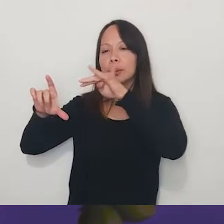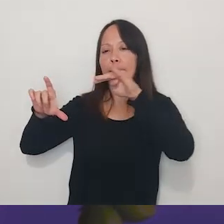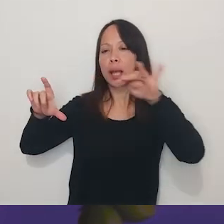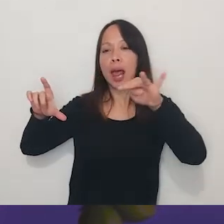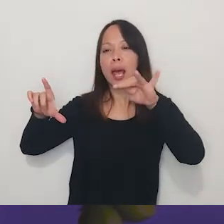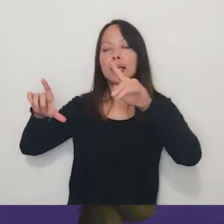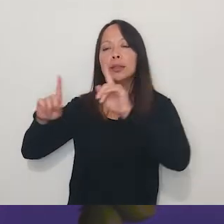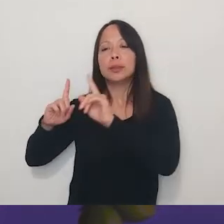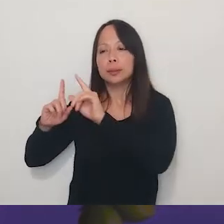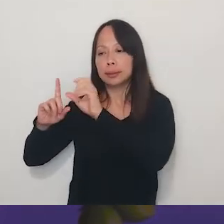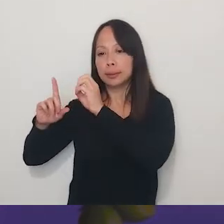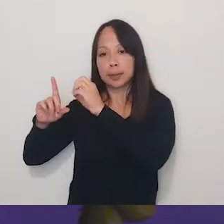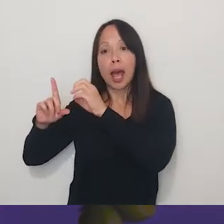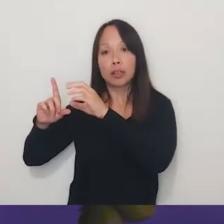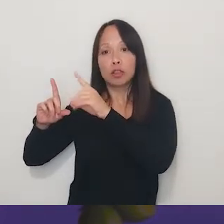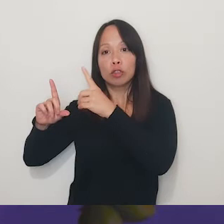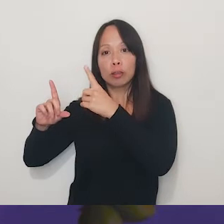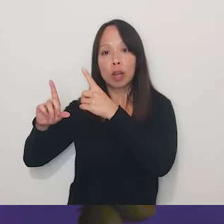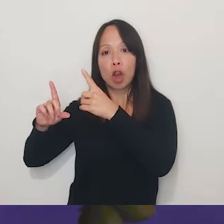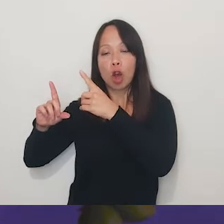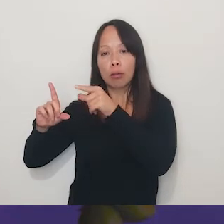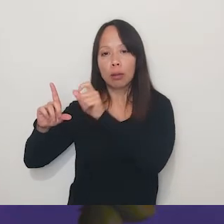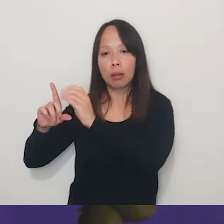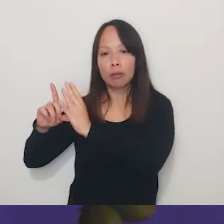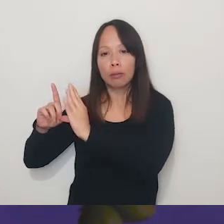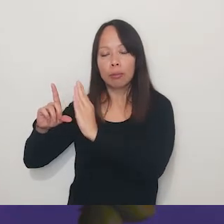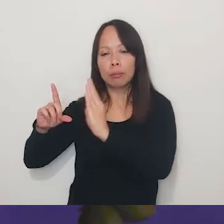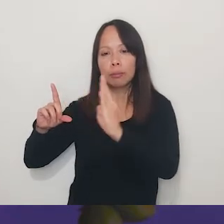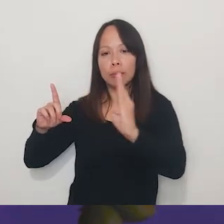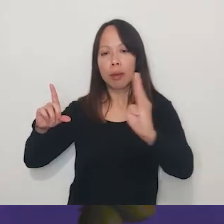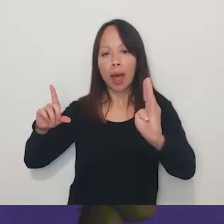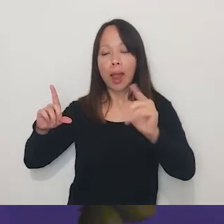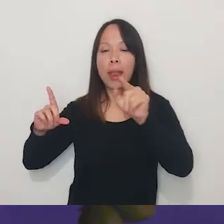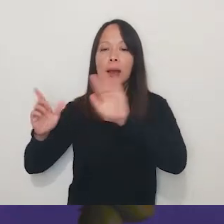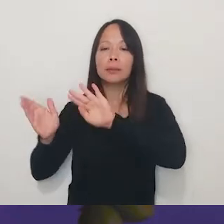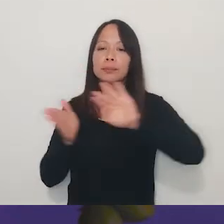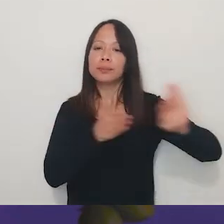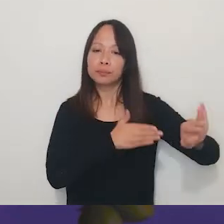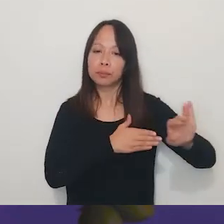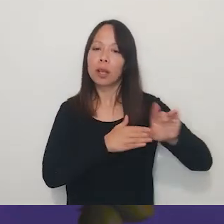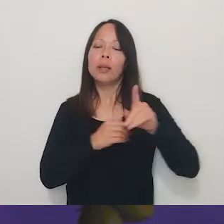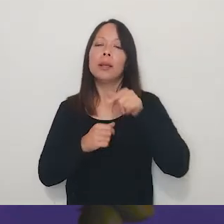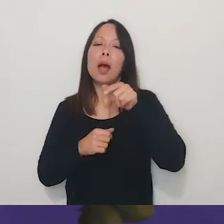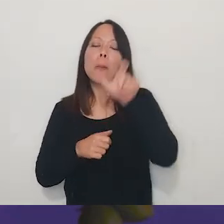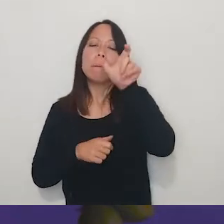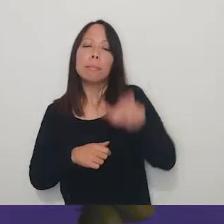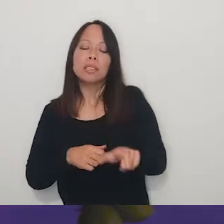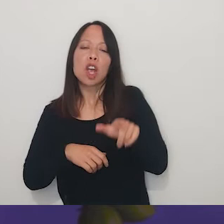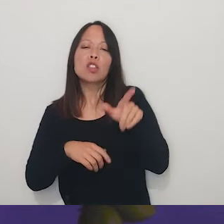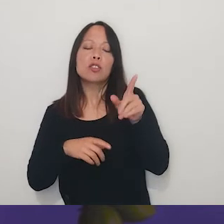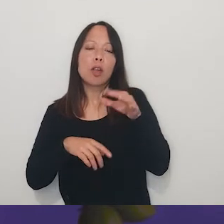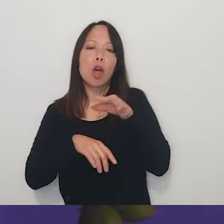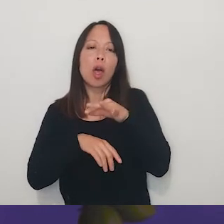tiene su seguimiento claro, ese paciente quedó resuelto. Después nos quedan pacientes más complejos. Son pacientes